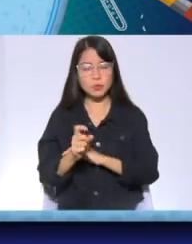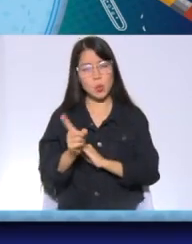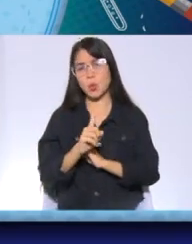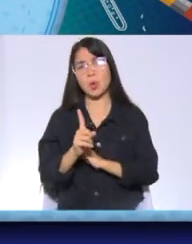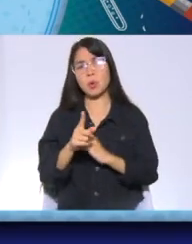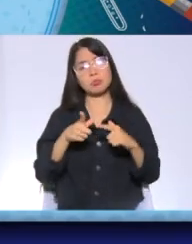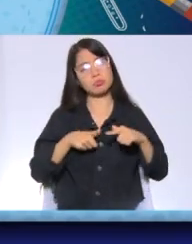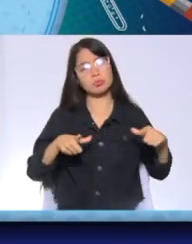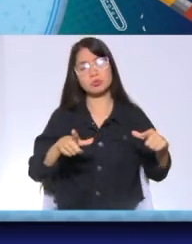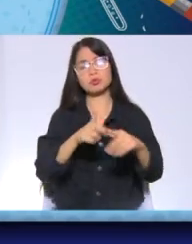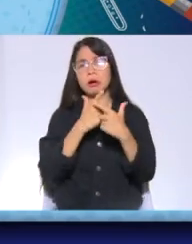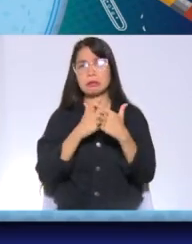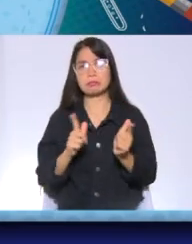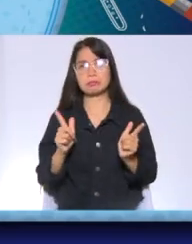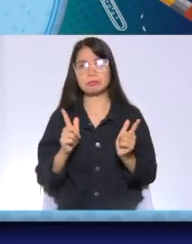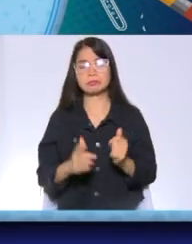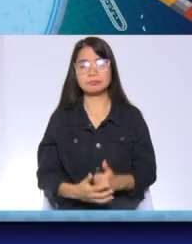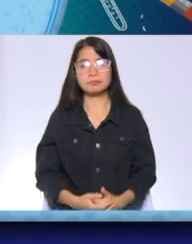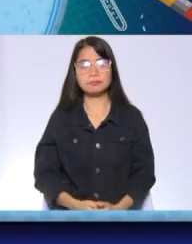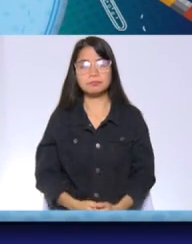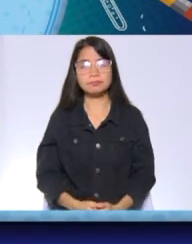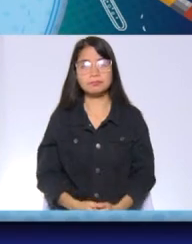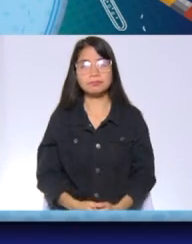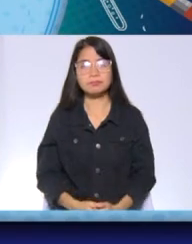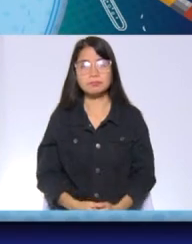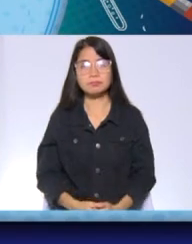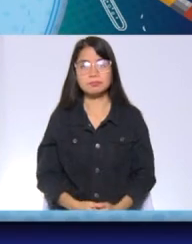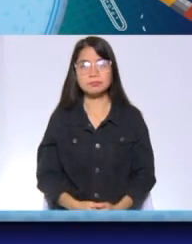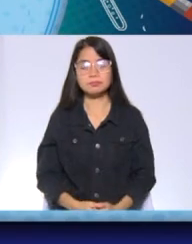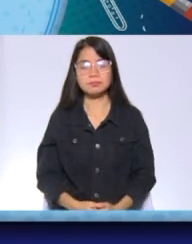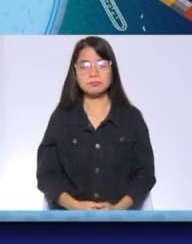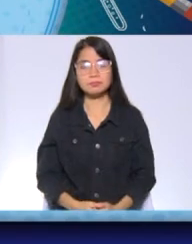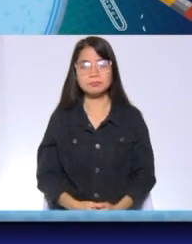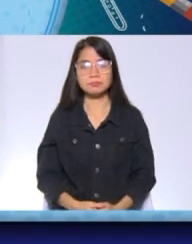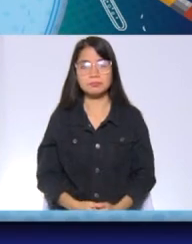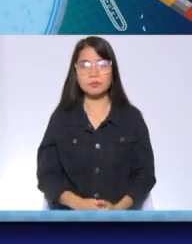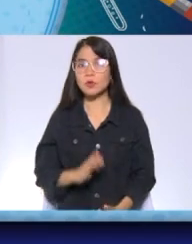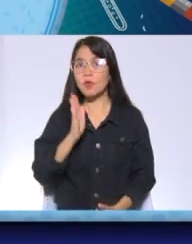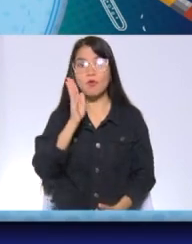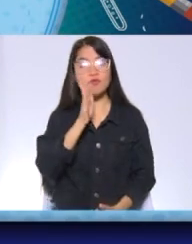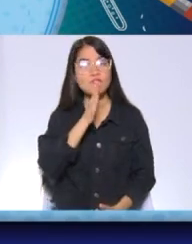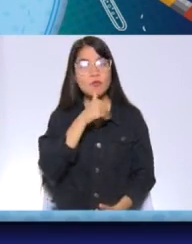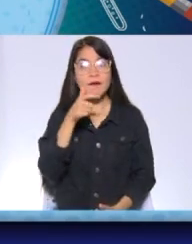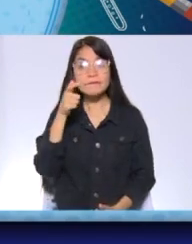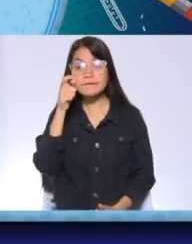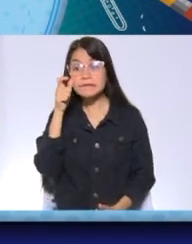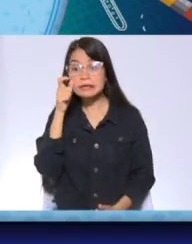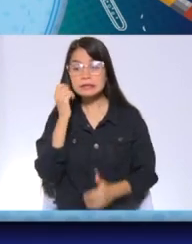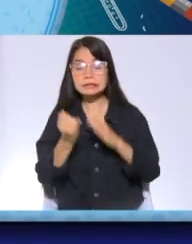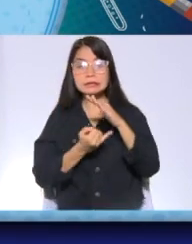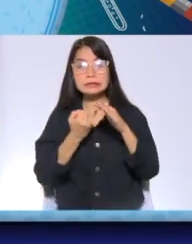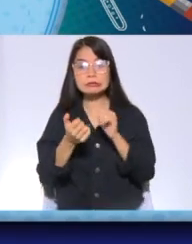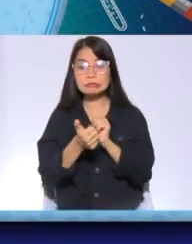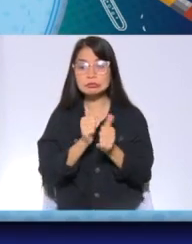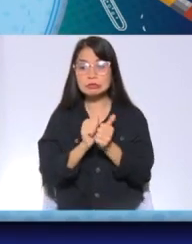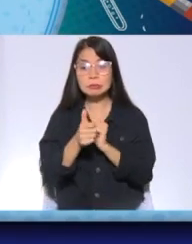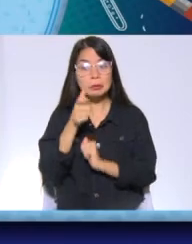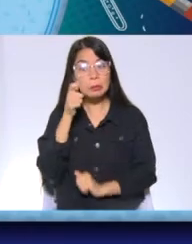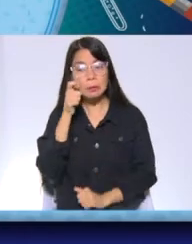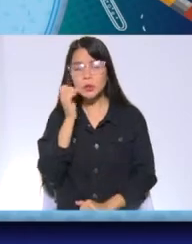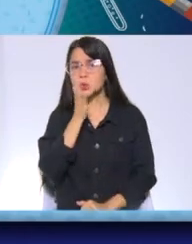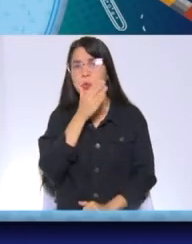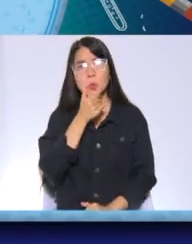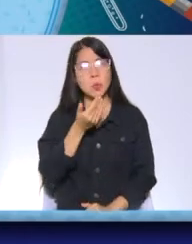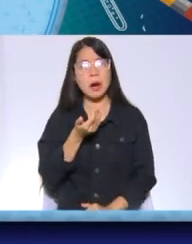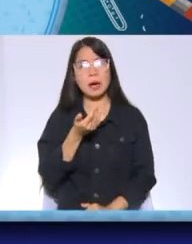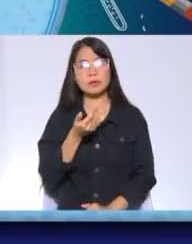los grupos informales que practican un deporte sin la tutela de una organización deportiva se ha vuelto muy popular,